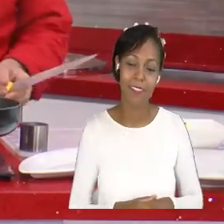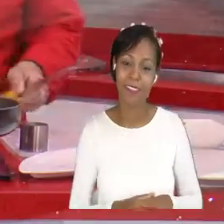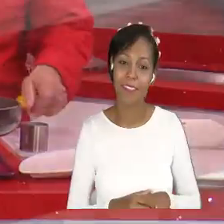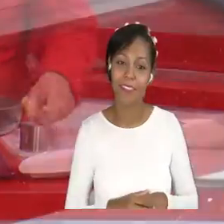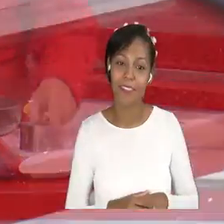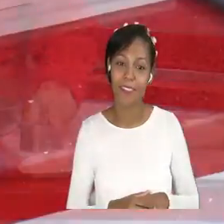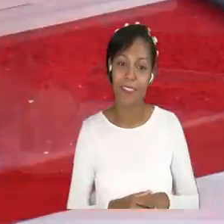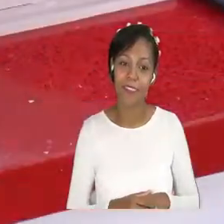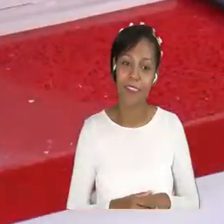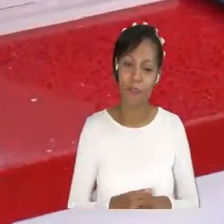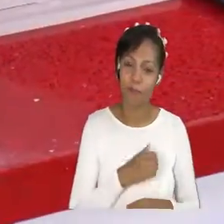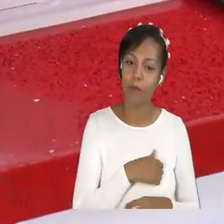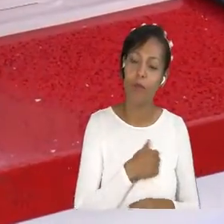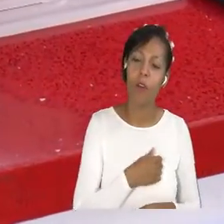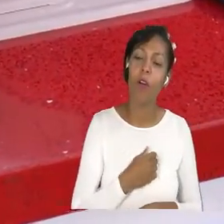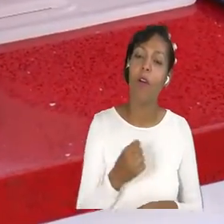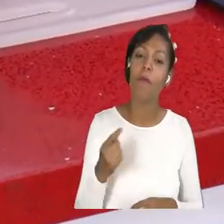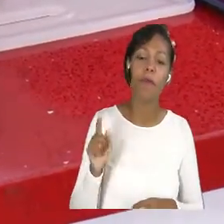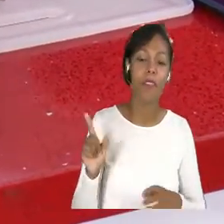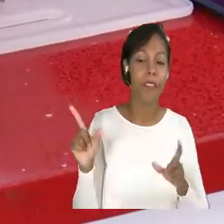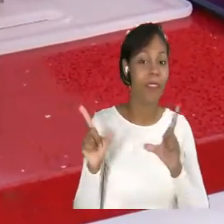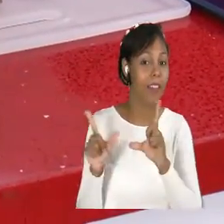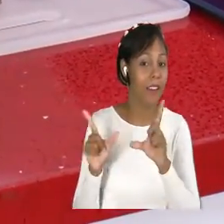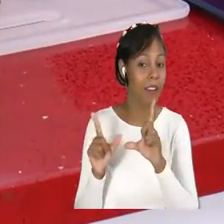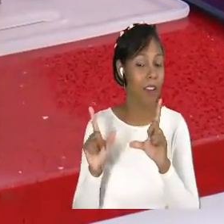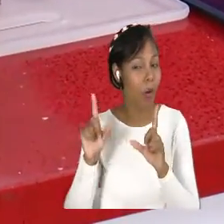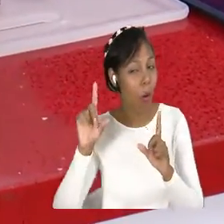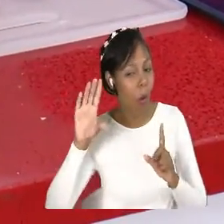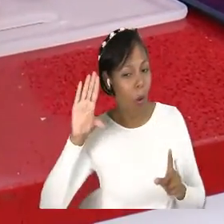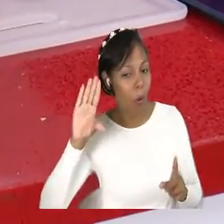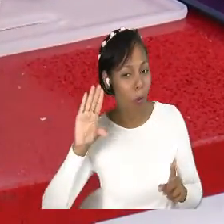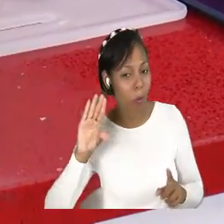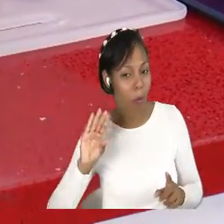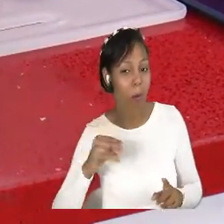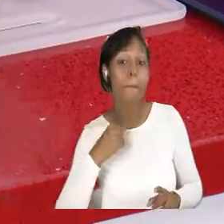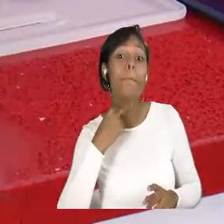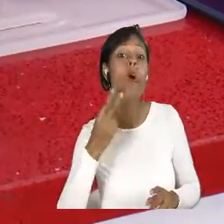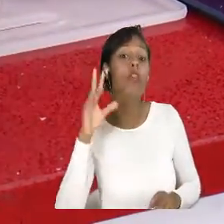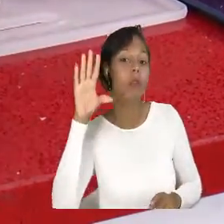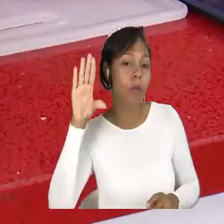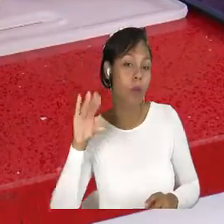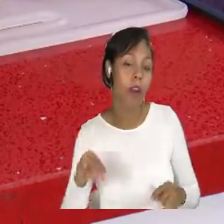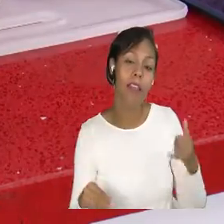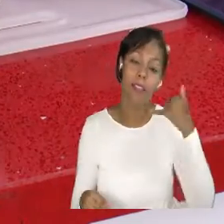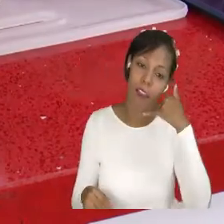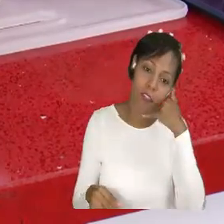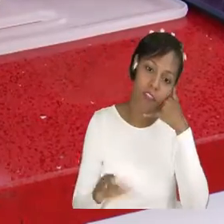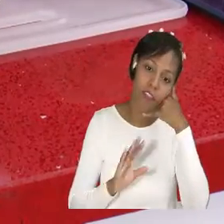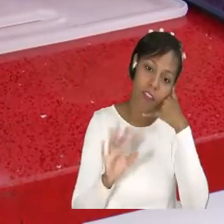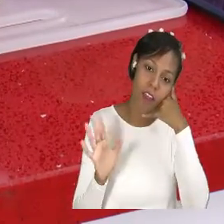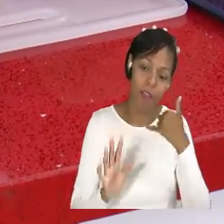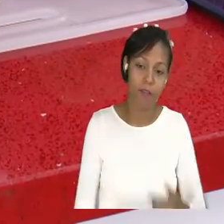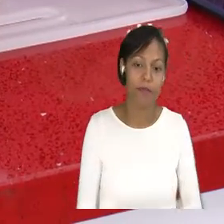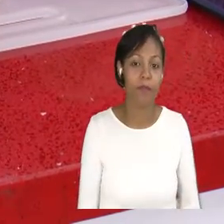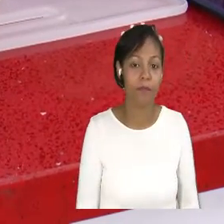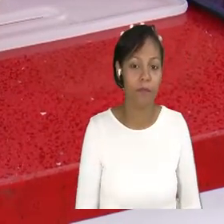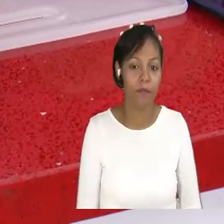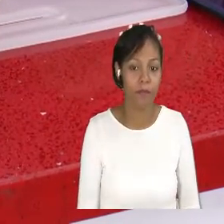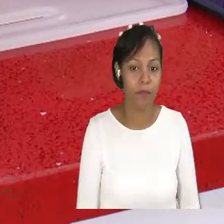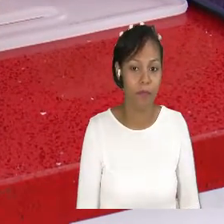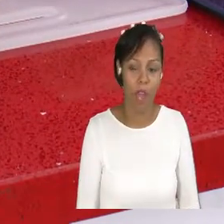Mayerly, vamos a hacer una cosita. Vas a bajarle el volumen a tu televisor y me vas a escuchar únicamente por el teléfono, ¿listo? No me diga sí, que es mi